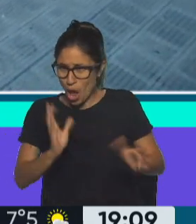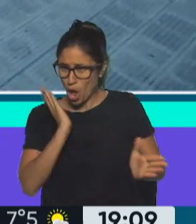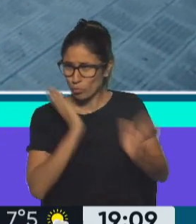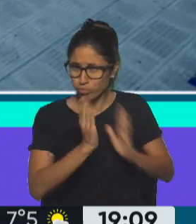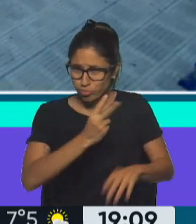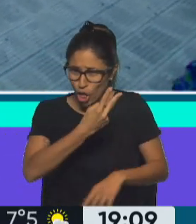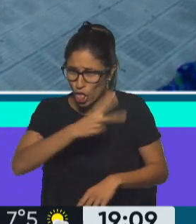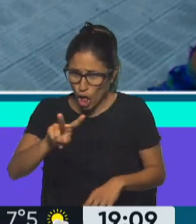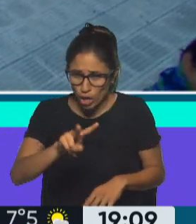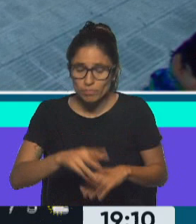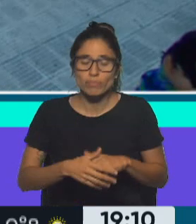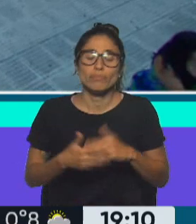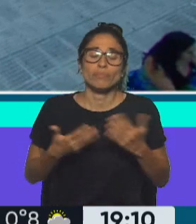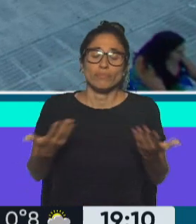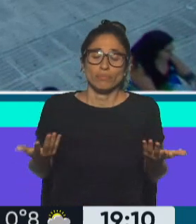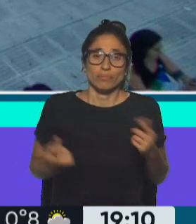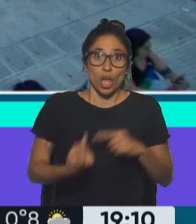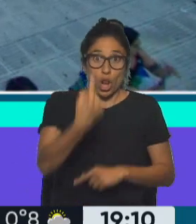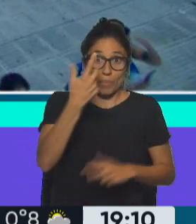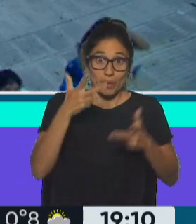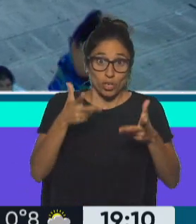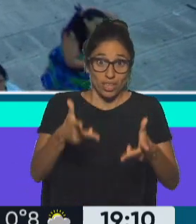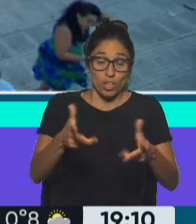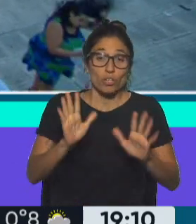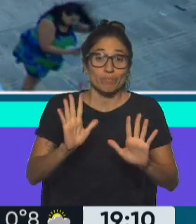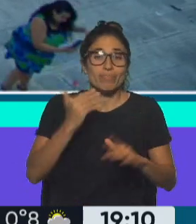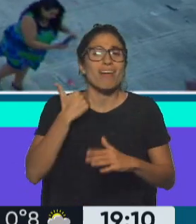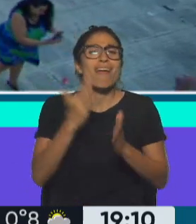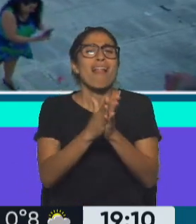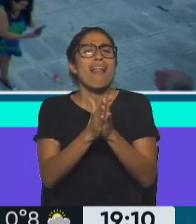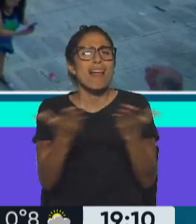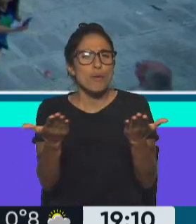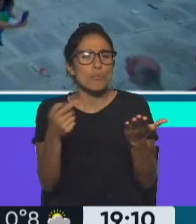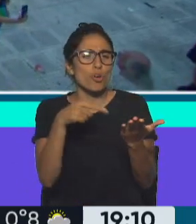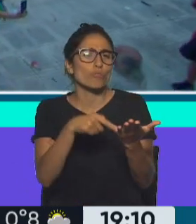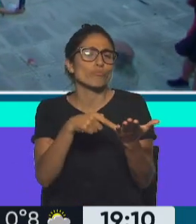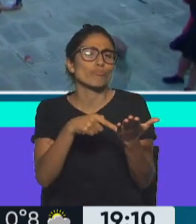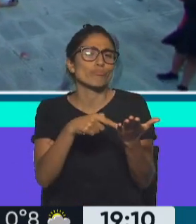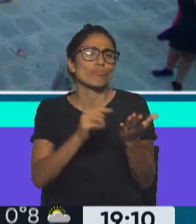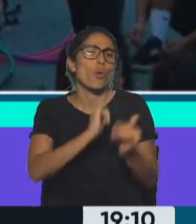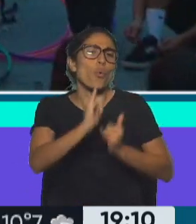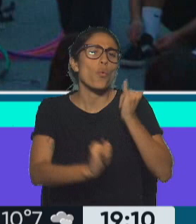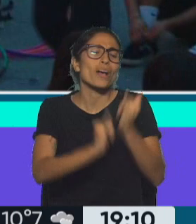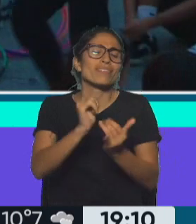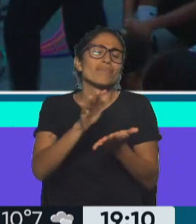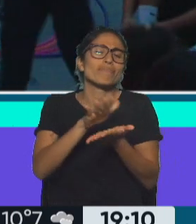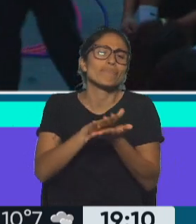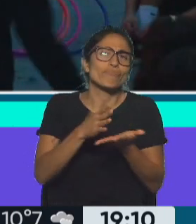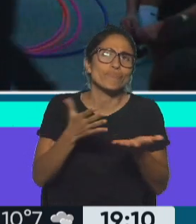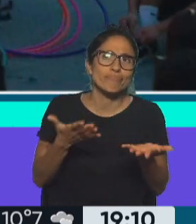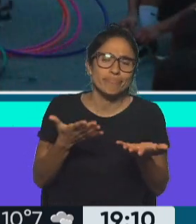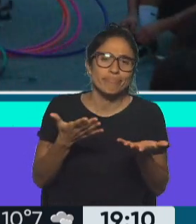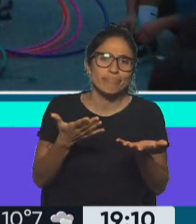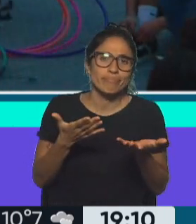que decir que lo que trata el libro es de qué manera, dentro de una forma de